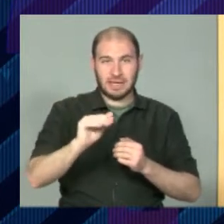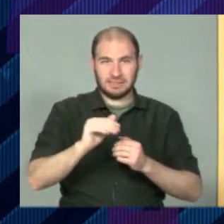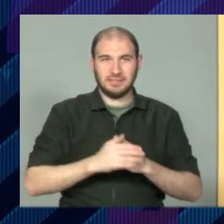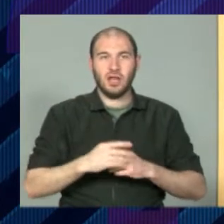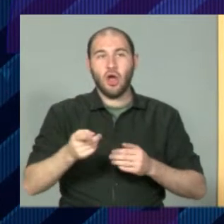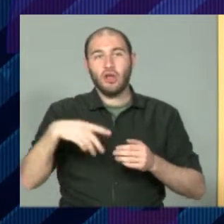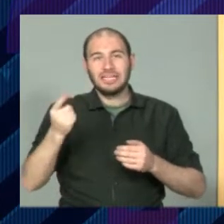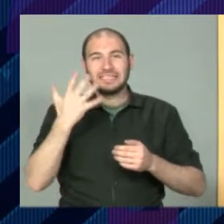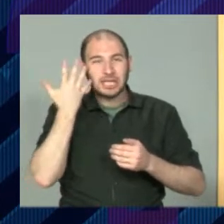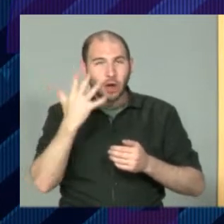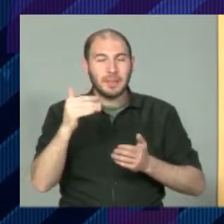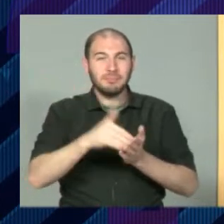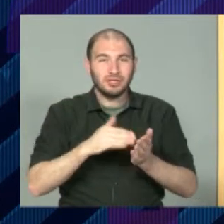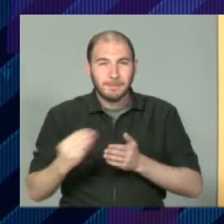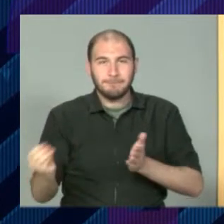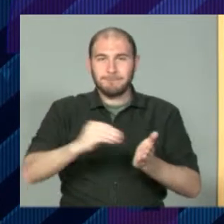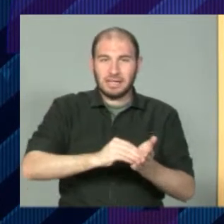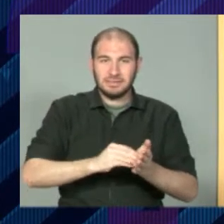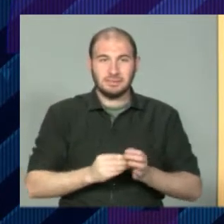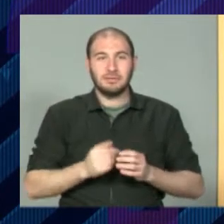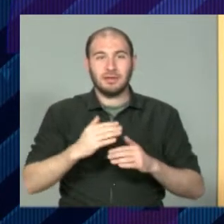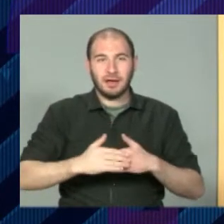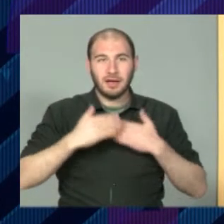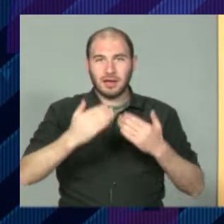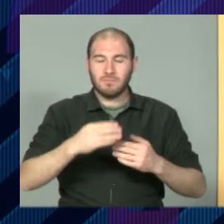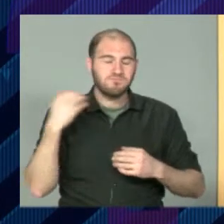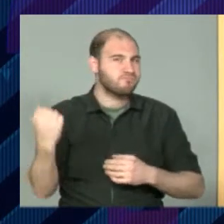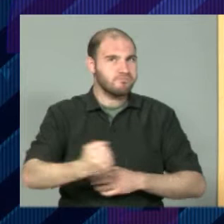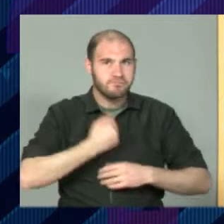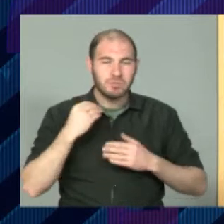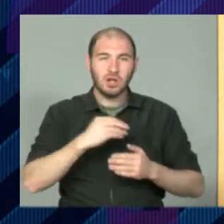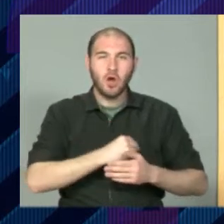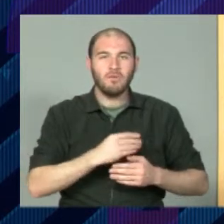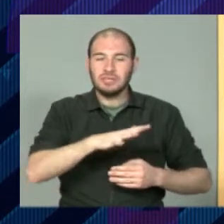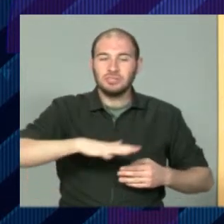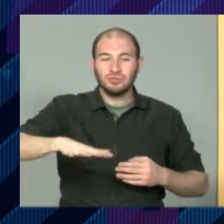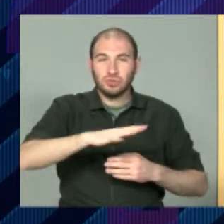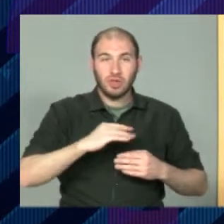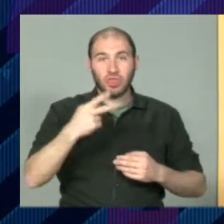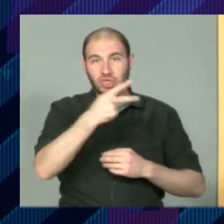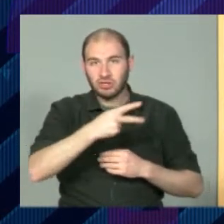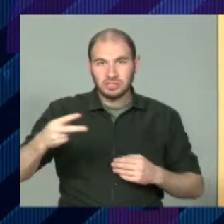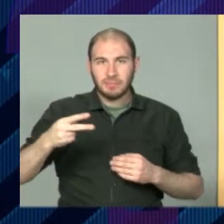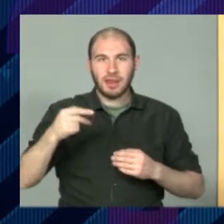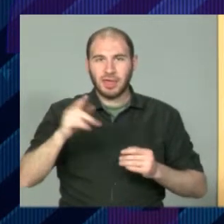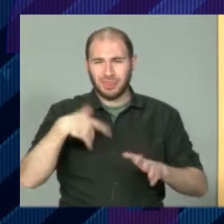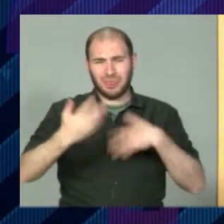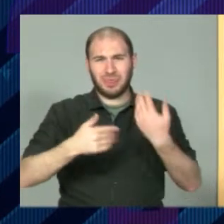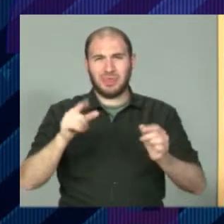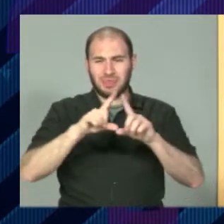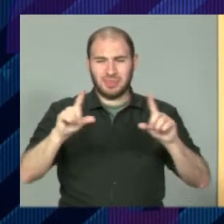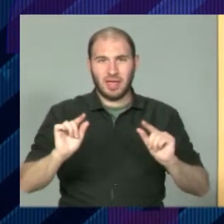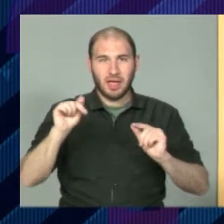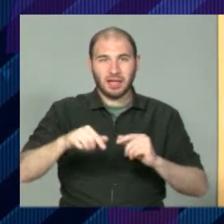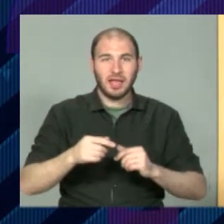colocar otros 5.000 millones adicionales. Así superó un examen clave sobre la confianza del mercado tras 2 semanas de fuerte desarme de esos títulos